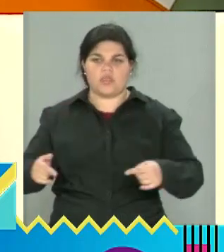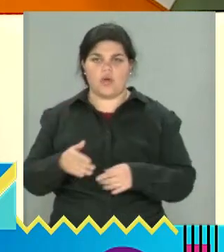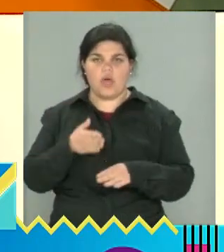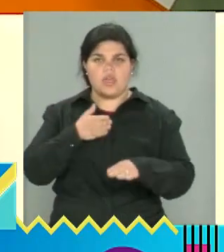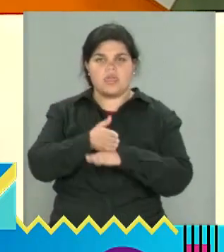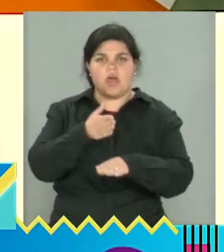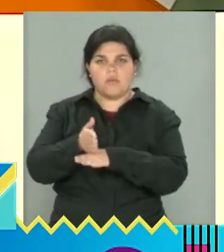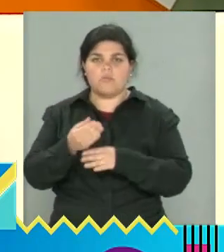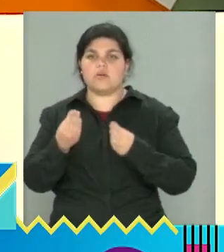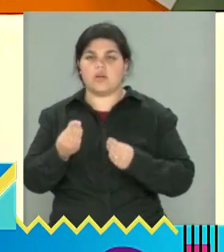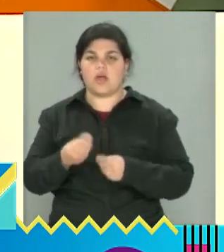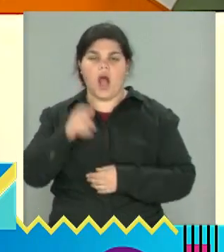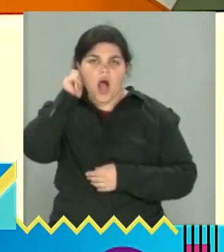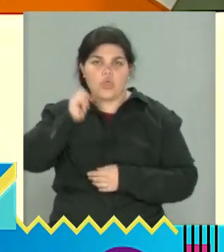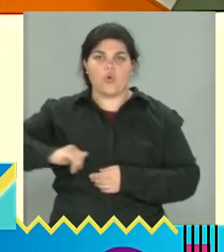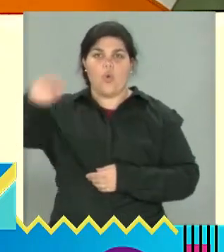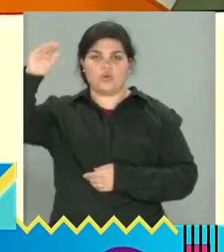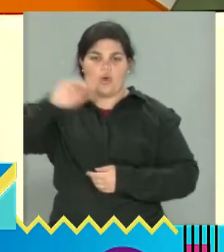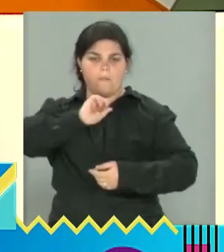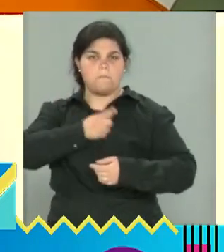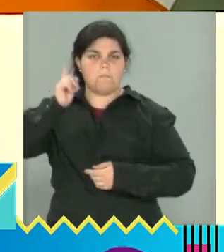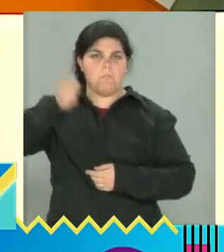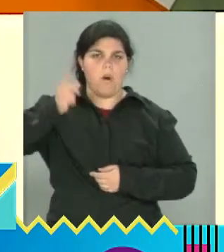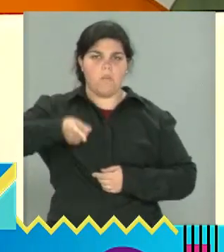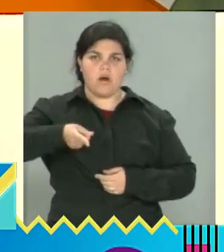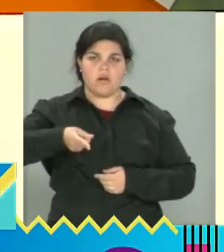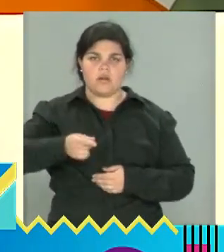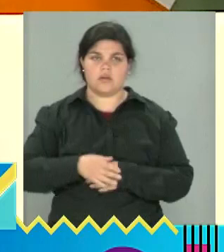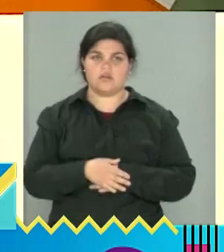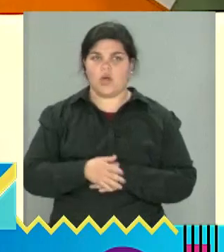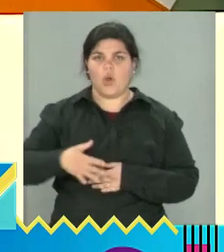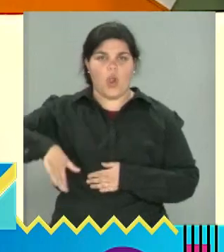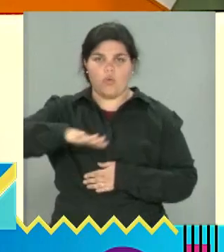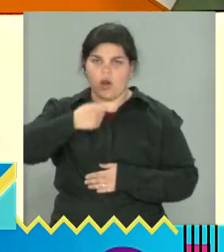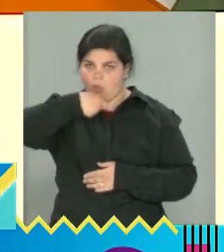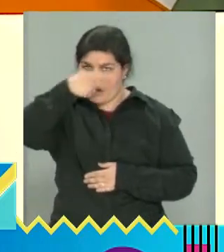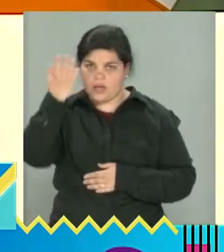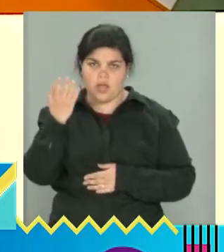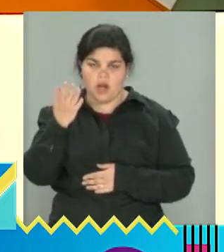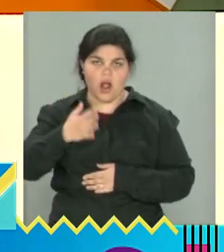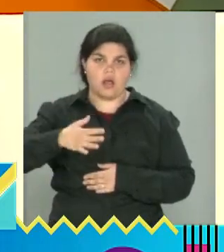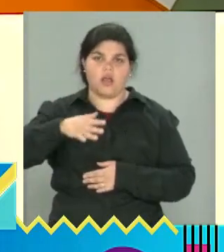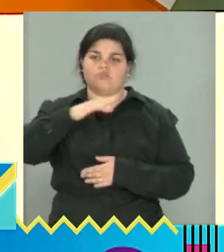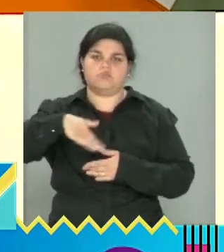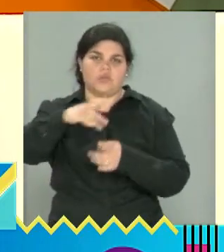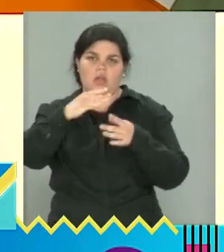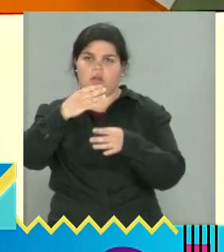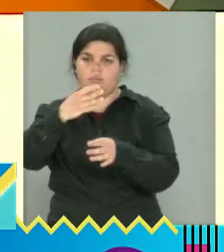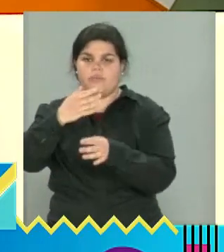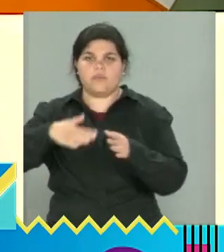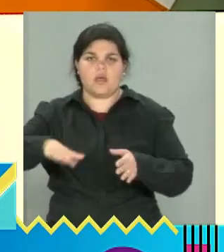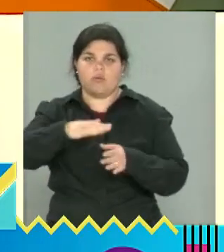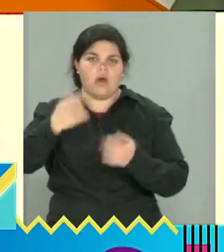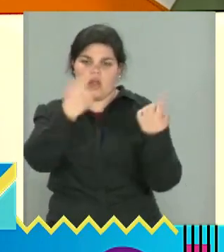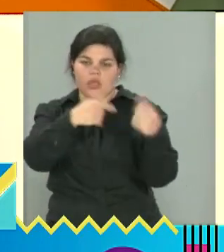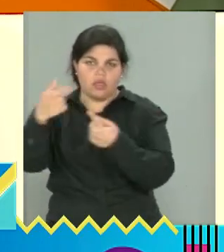donde el adulto ejerce poder sobre el niño en cualquier ámbito o institución y no se los escucha o no se les